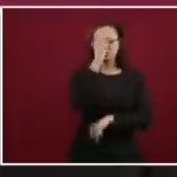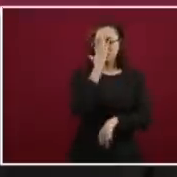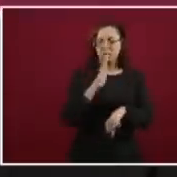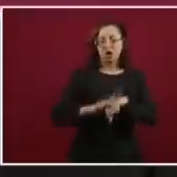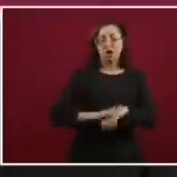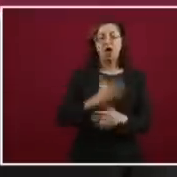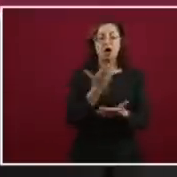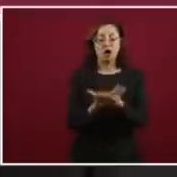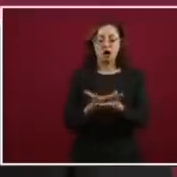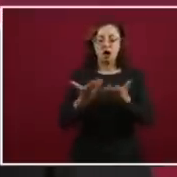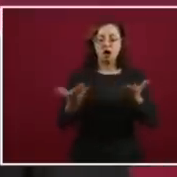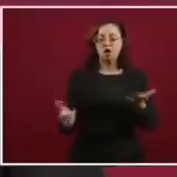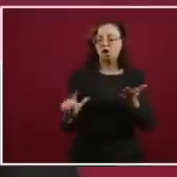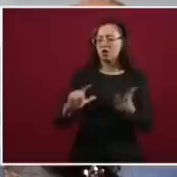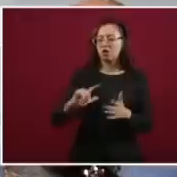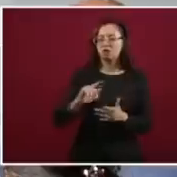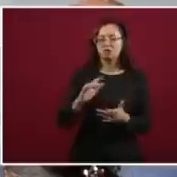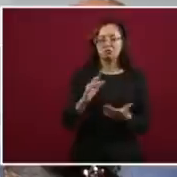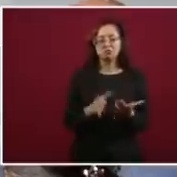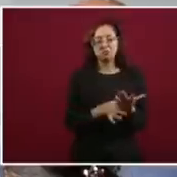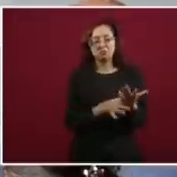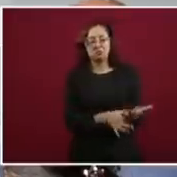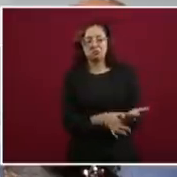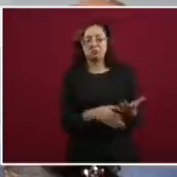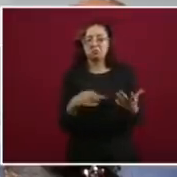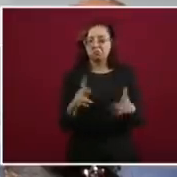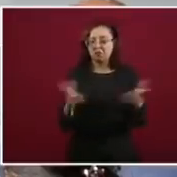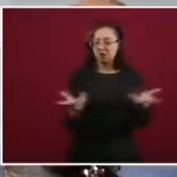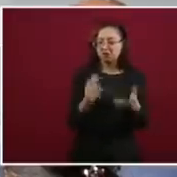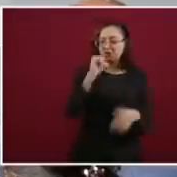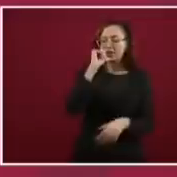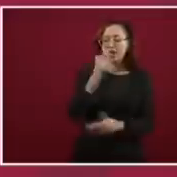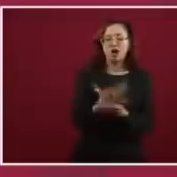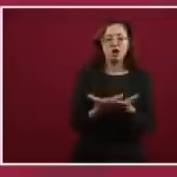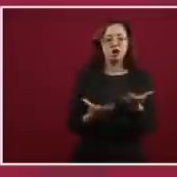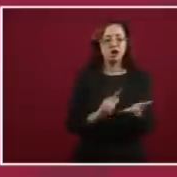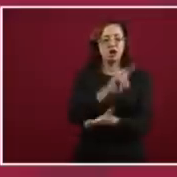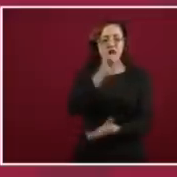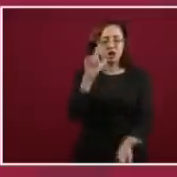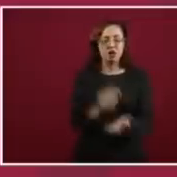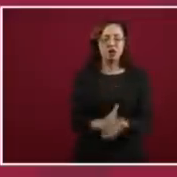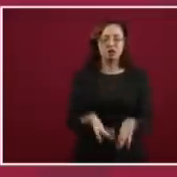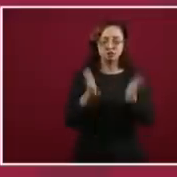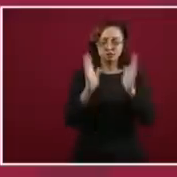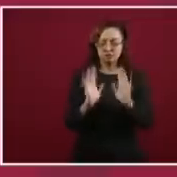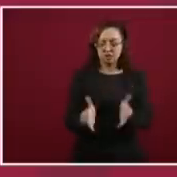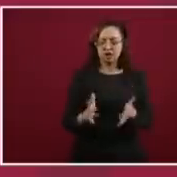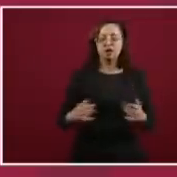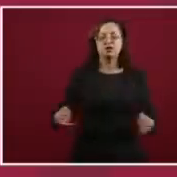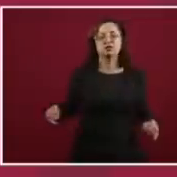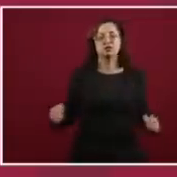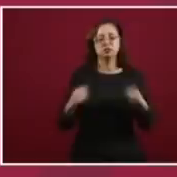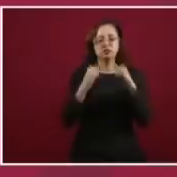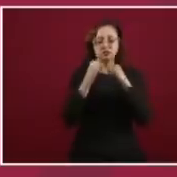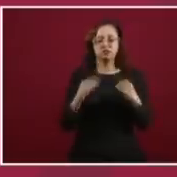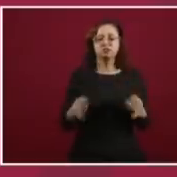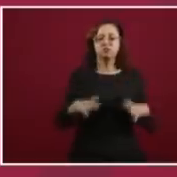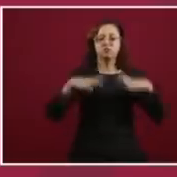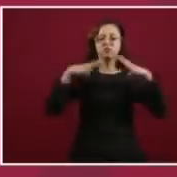la ley para crear el instituto de salud el bienestar